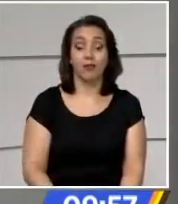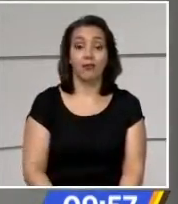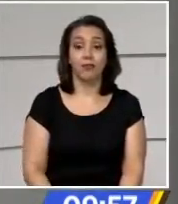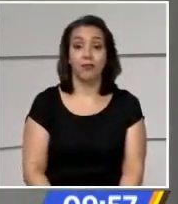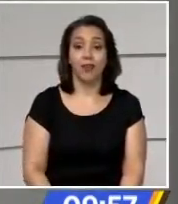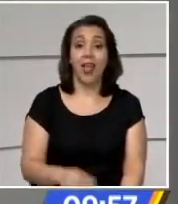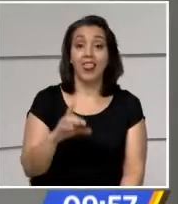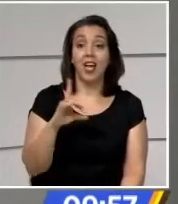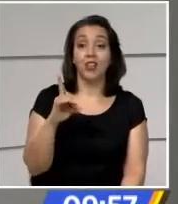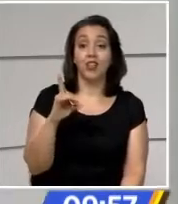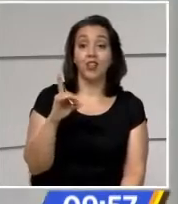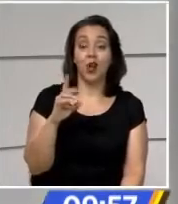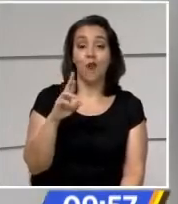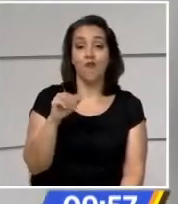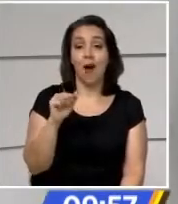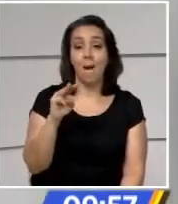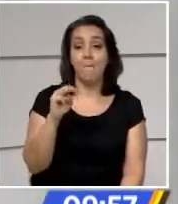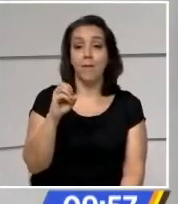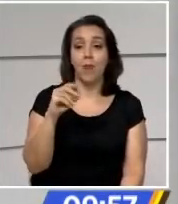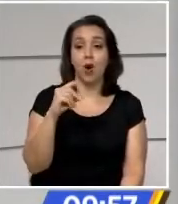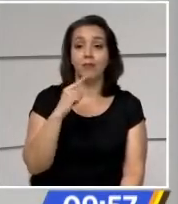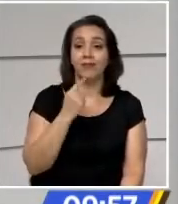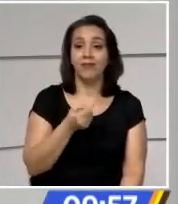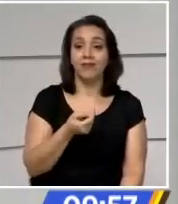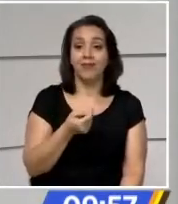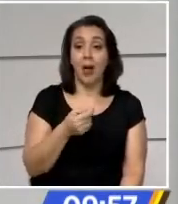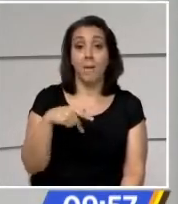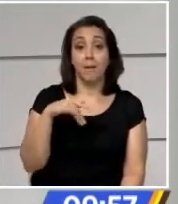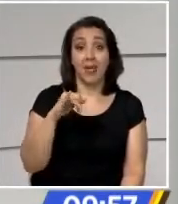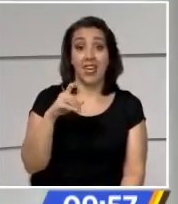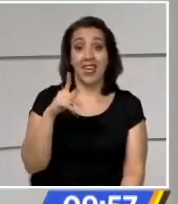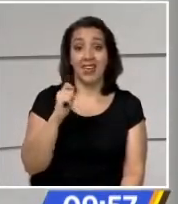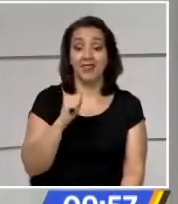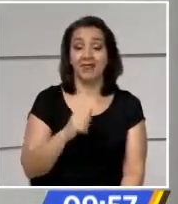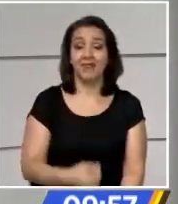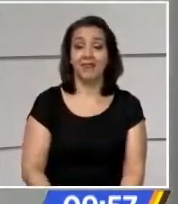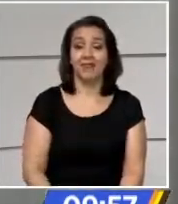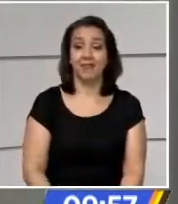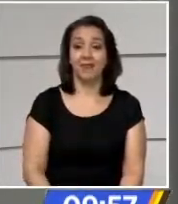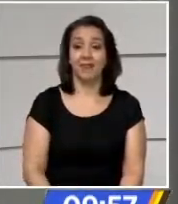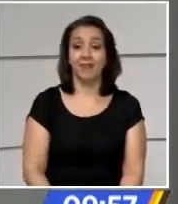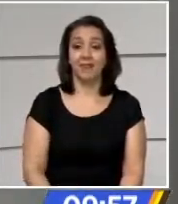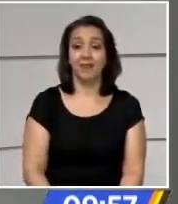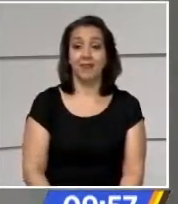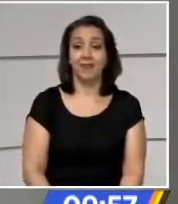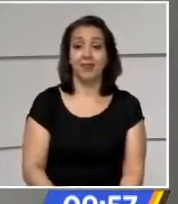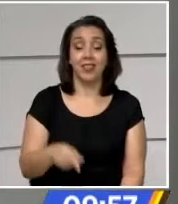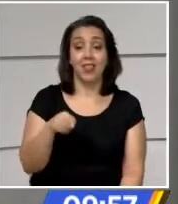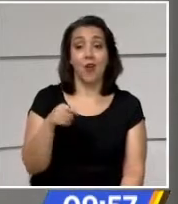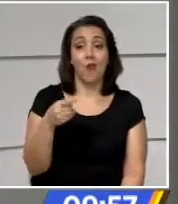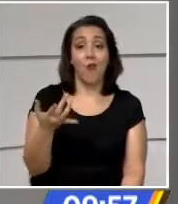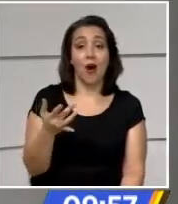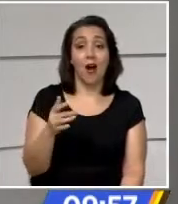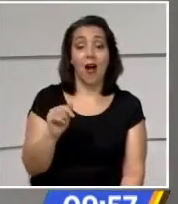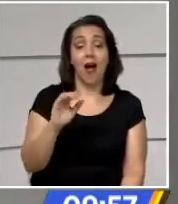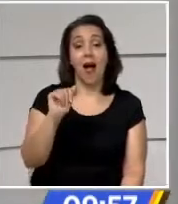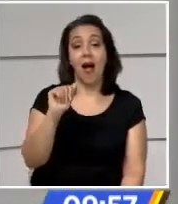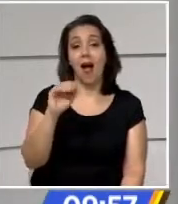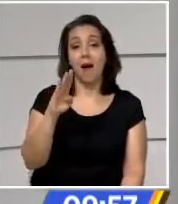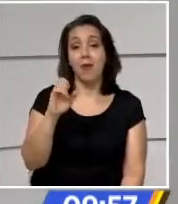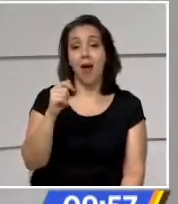logramos dicho el 8 pink 'the walking dead' abraham